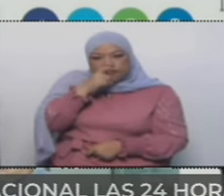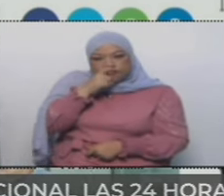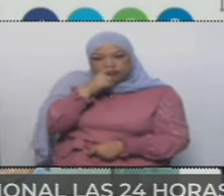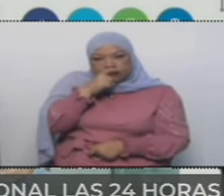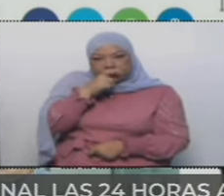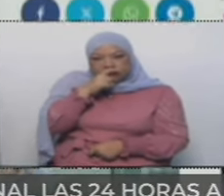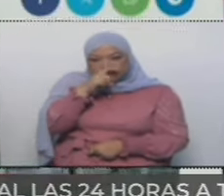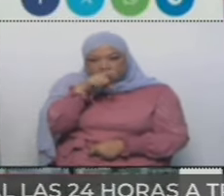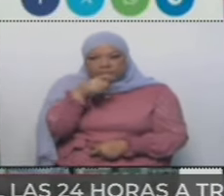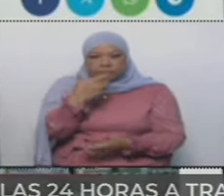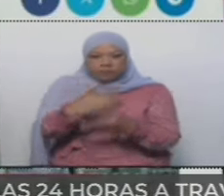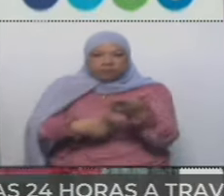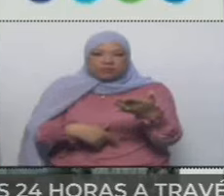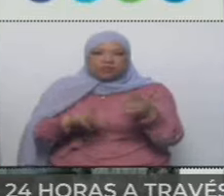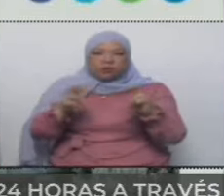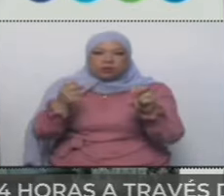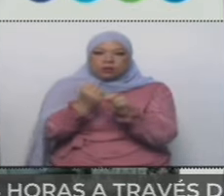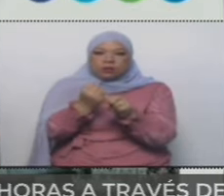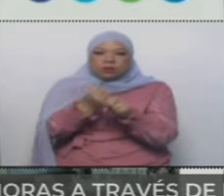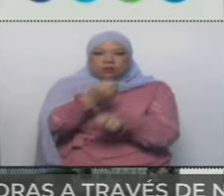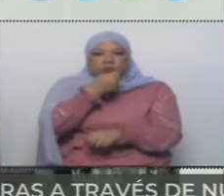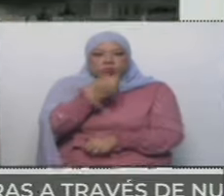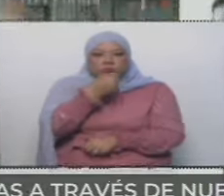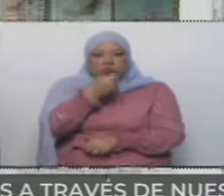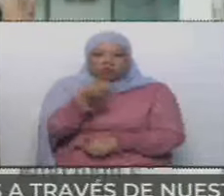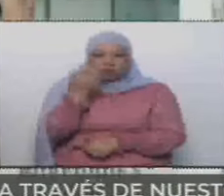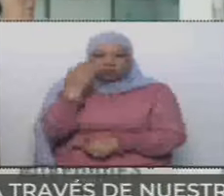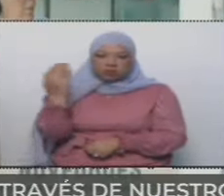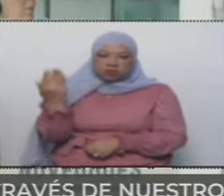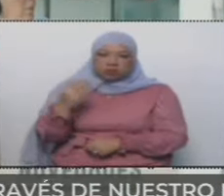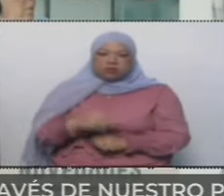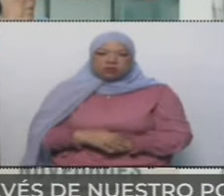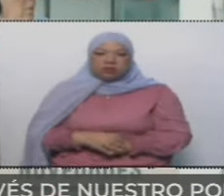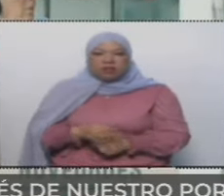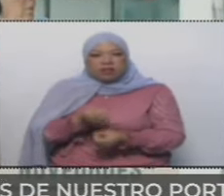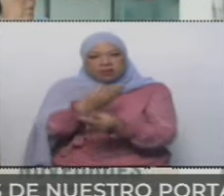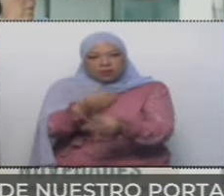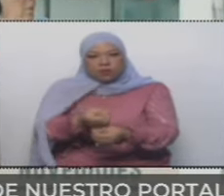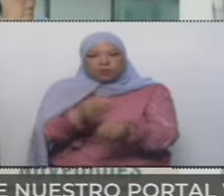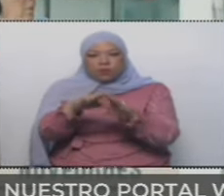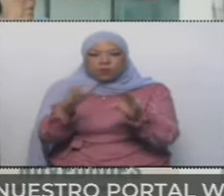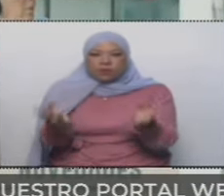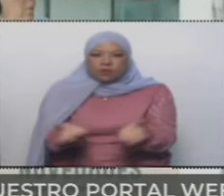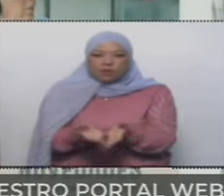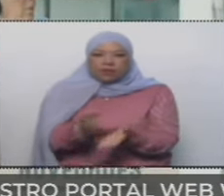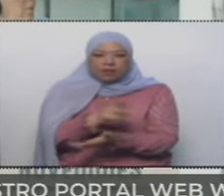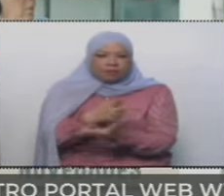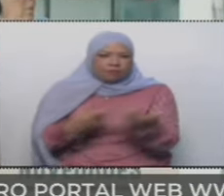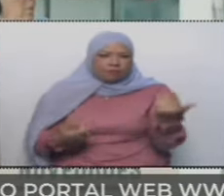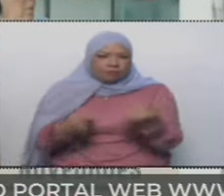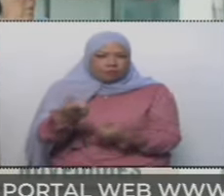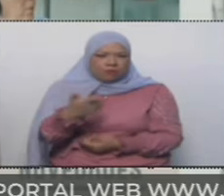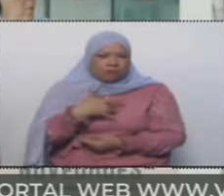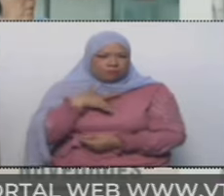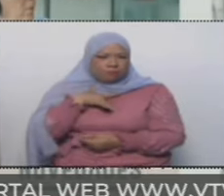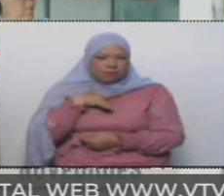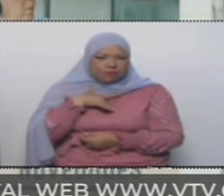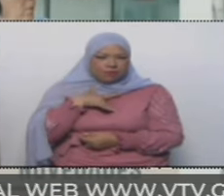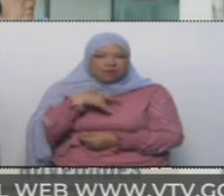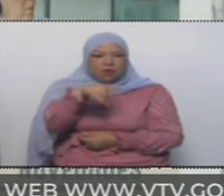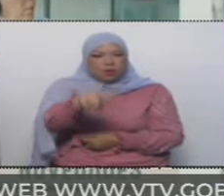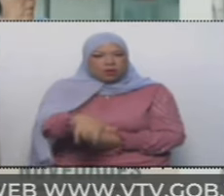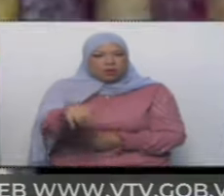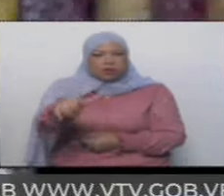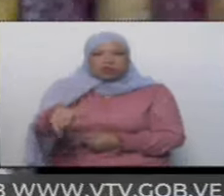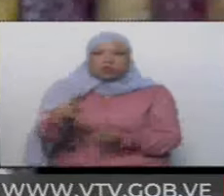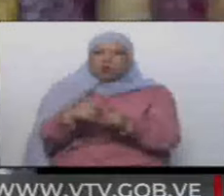Es una cita de una declaración que dio usted. Primero cuéntele al mundo, tradúzcalo a las otras personas que